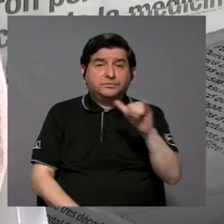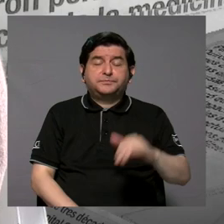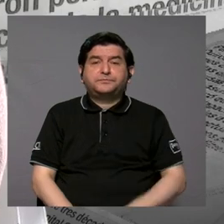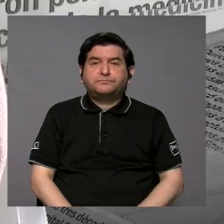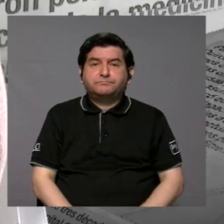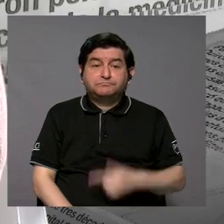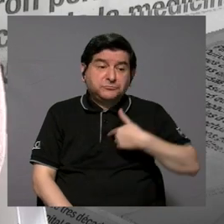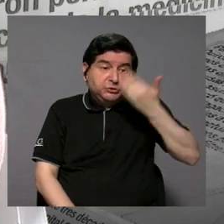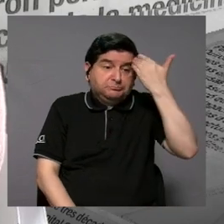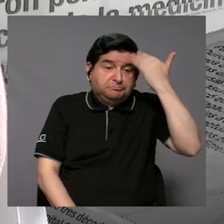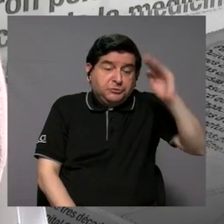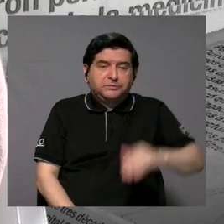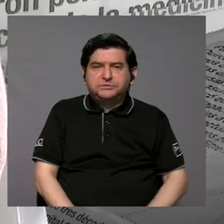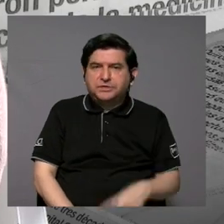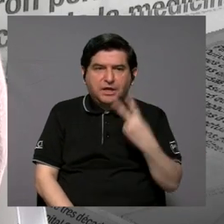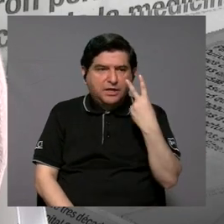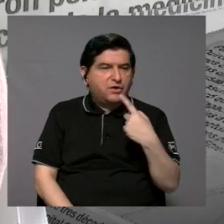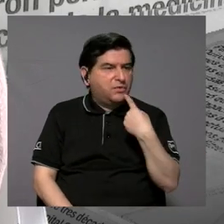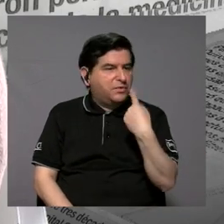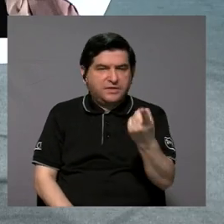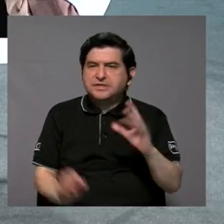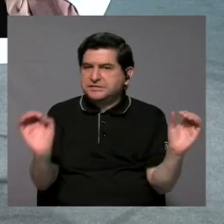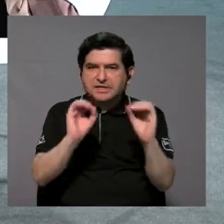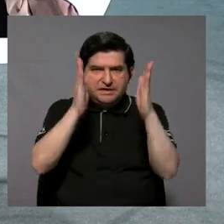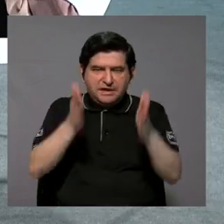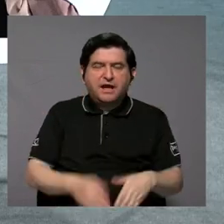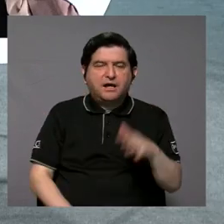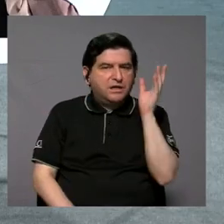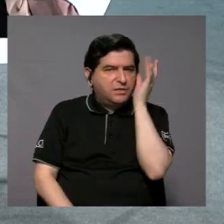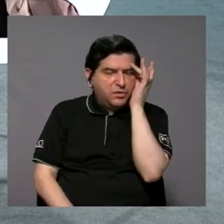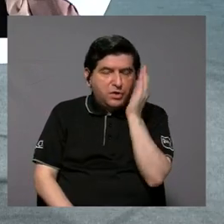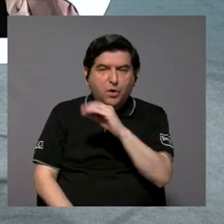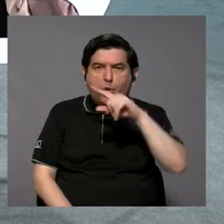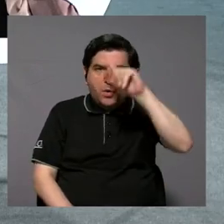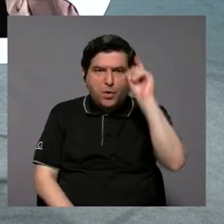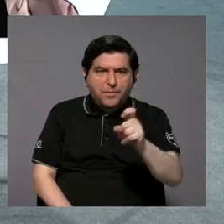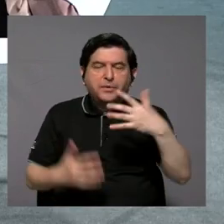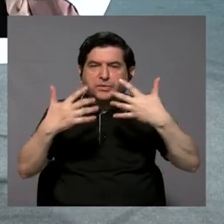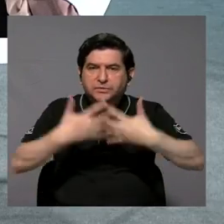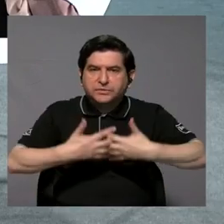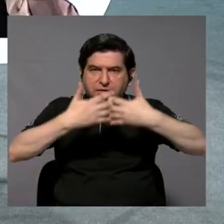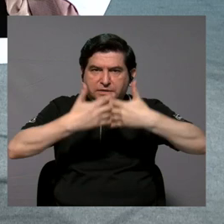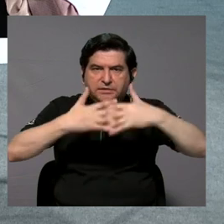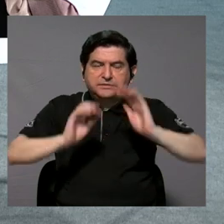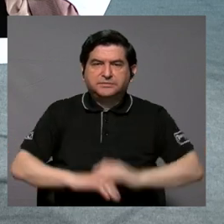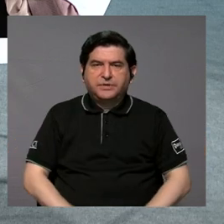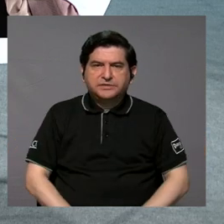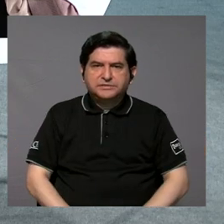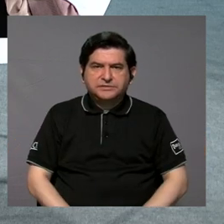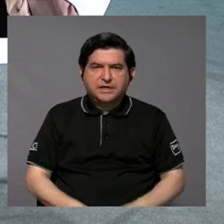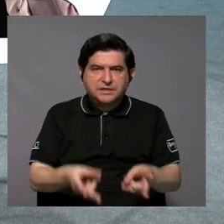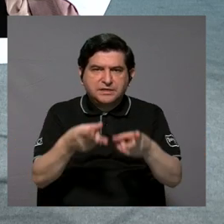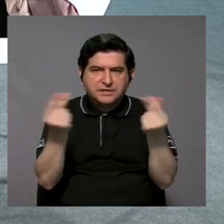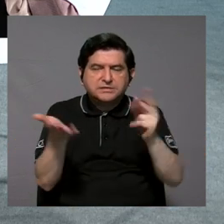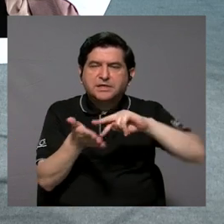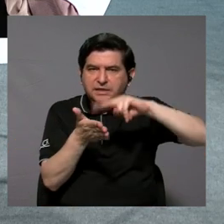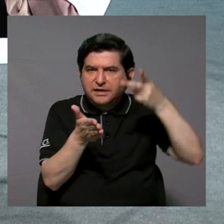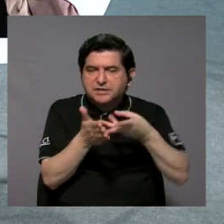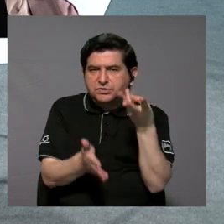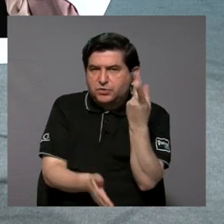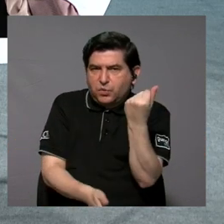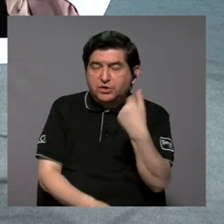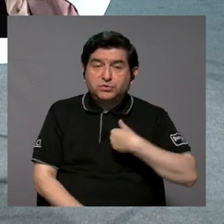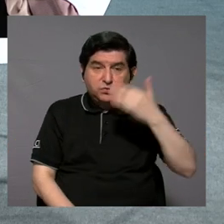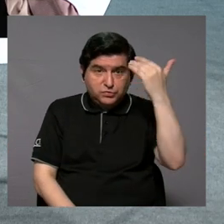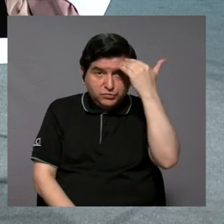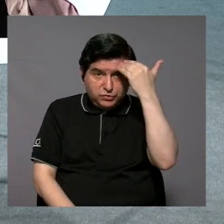verdad desconozco, no he visto que nadie lo mencione y que se preocupe, o si le han preguntado a las empresas cuál es el costo que esto les significa, porque